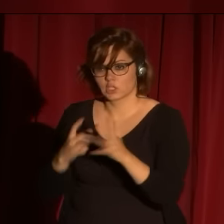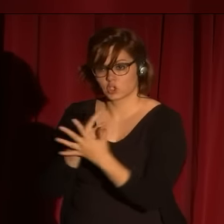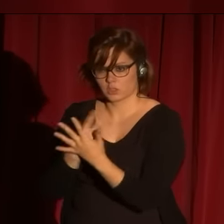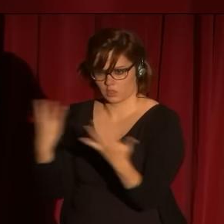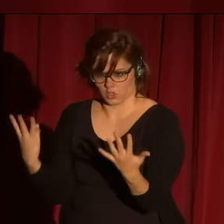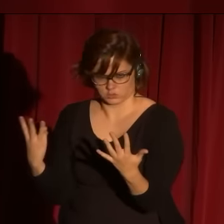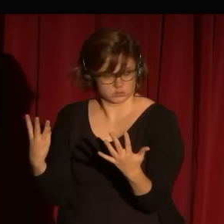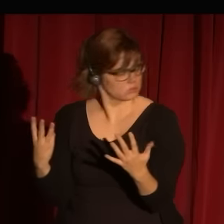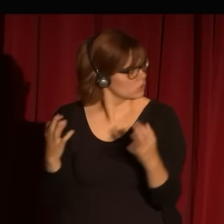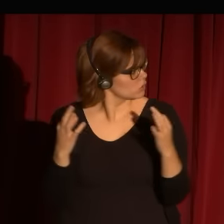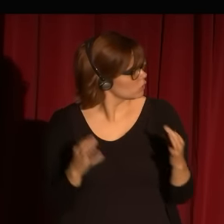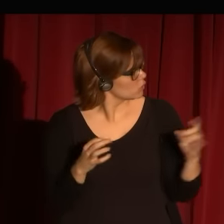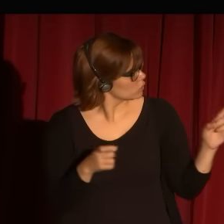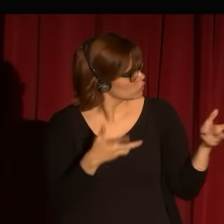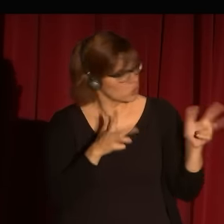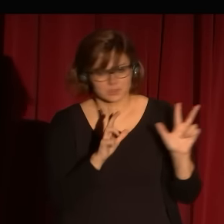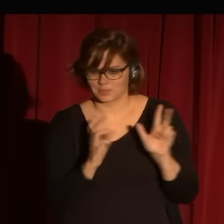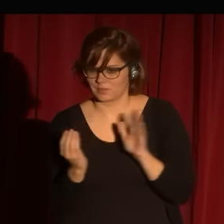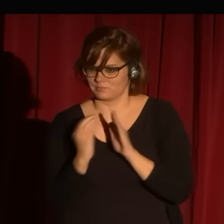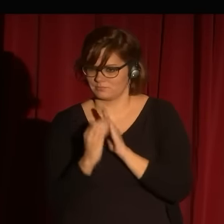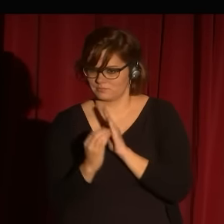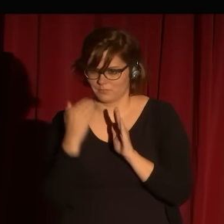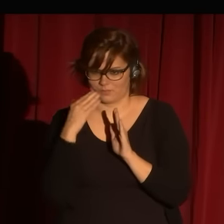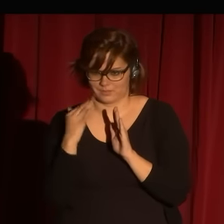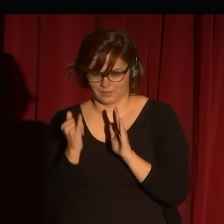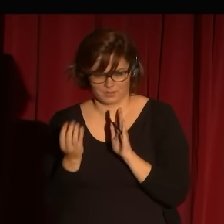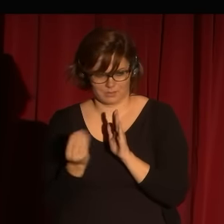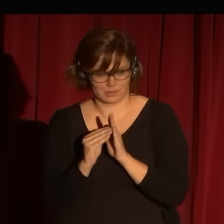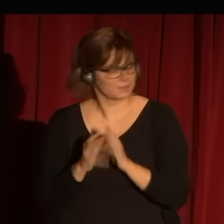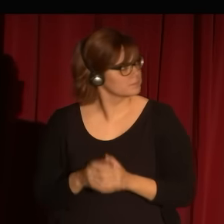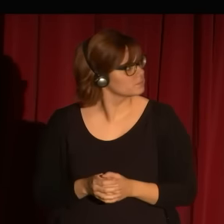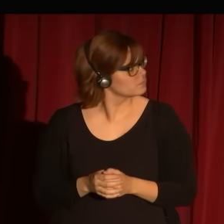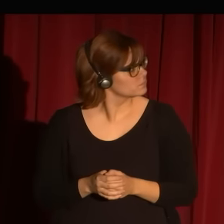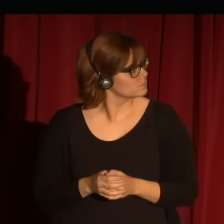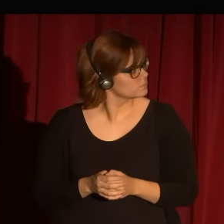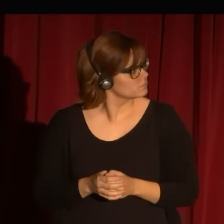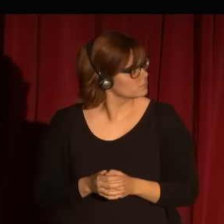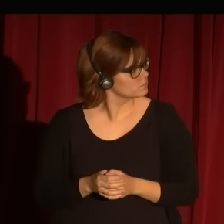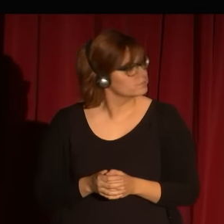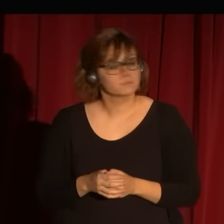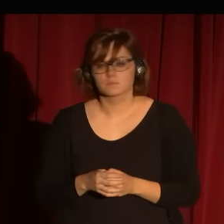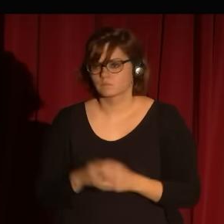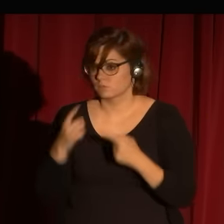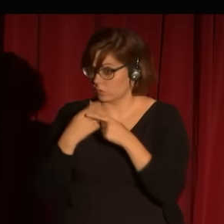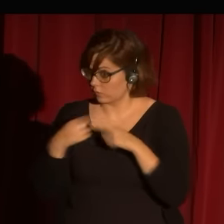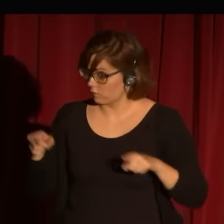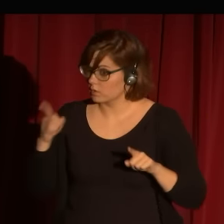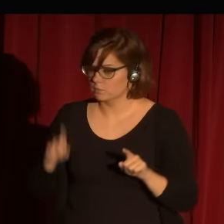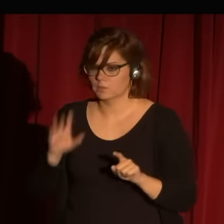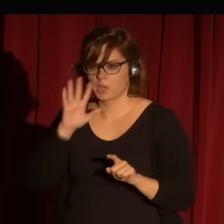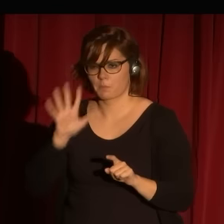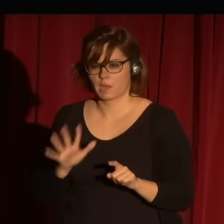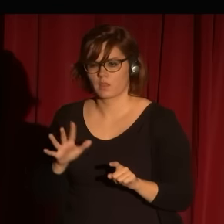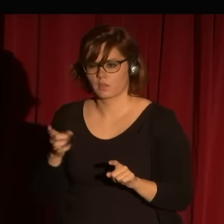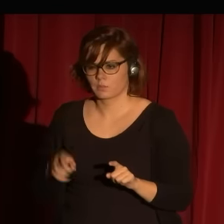cuadro justamente en esta silla de aquí y por otro lado no podía ser más diferente no y me parece